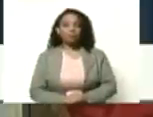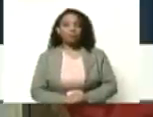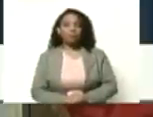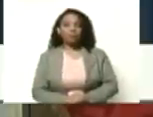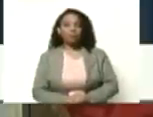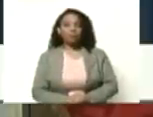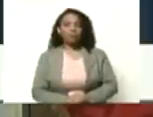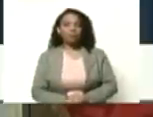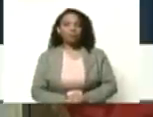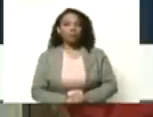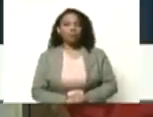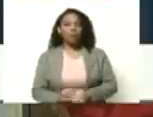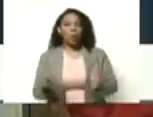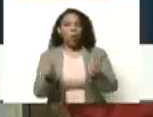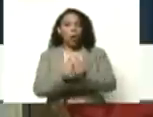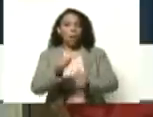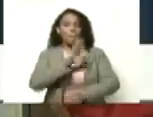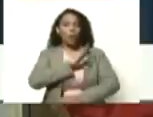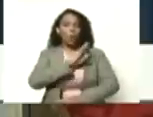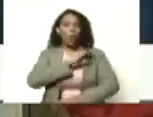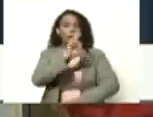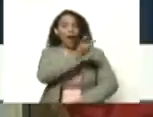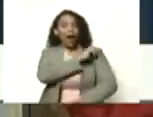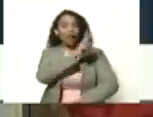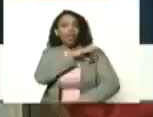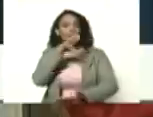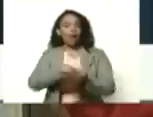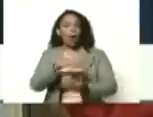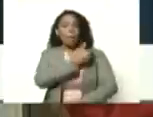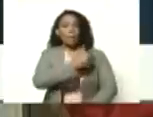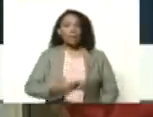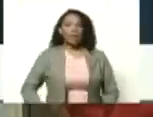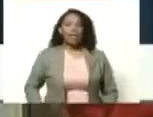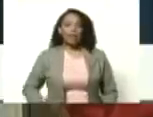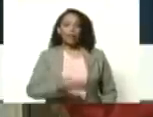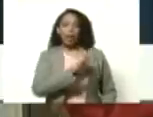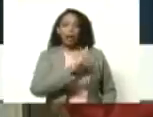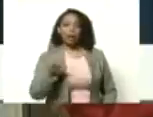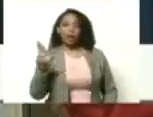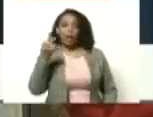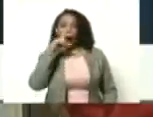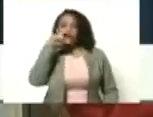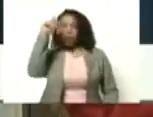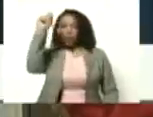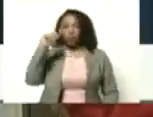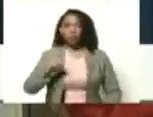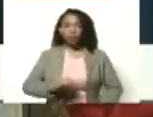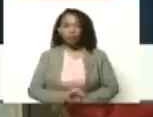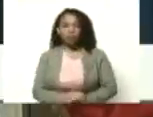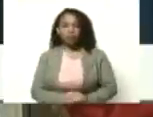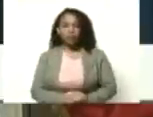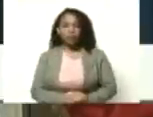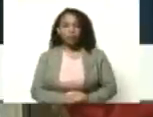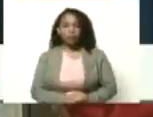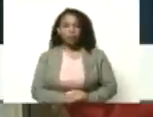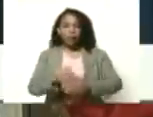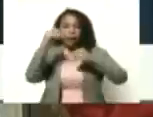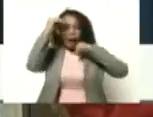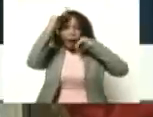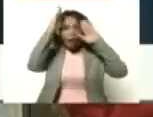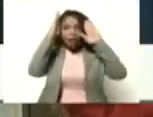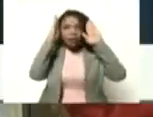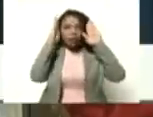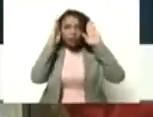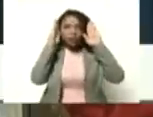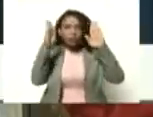con el propio jefe de estado el presidente de la república nicolás maduro moro atendiendo